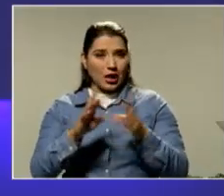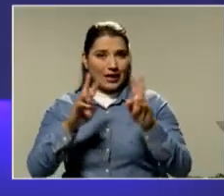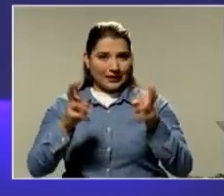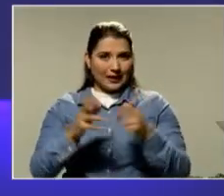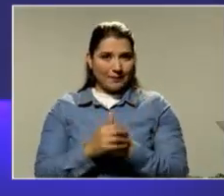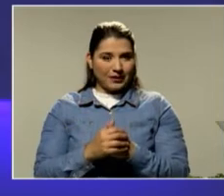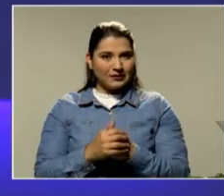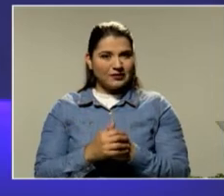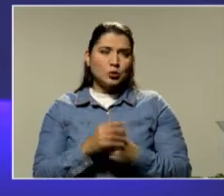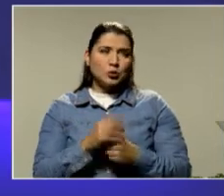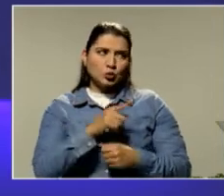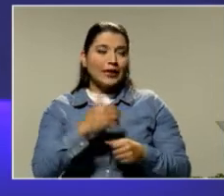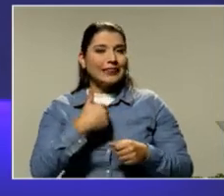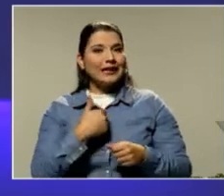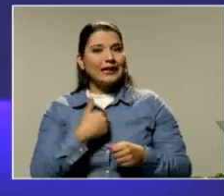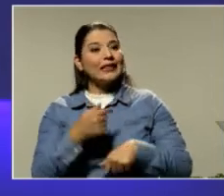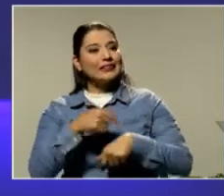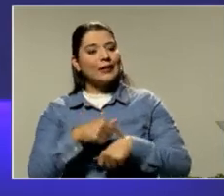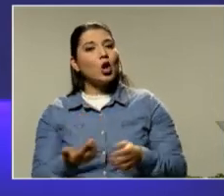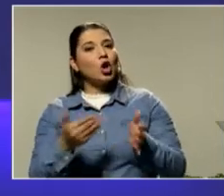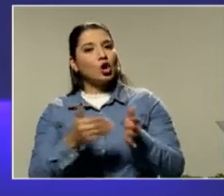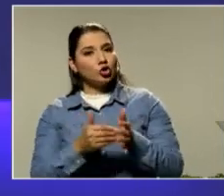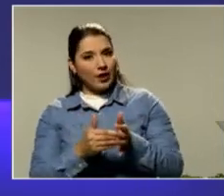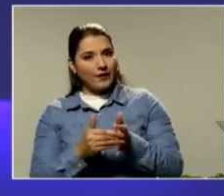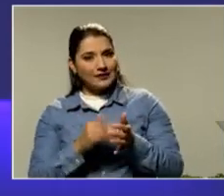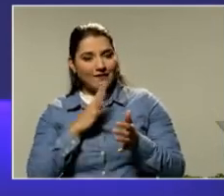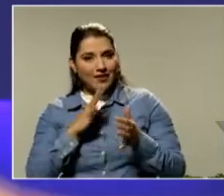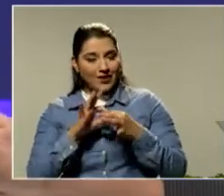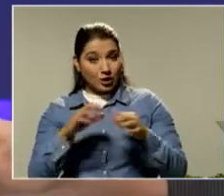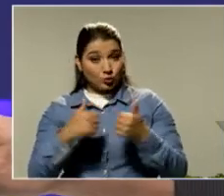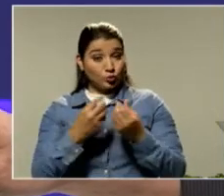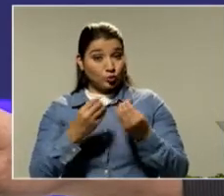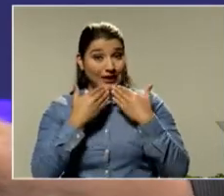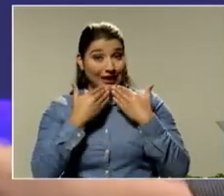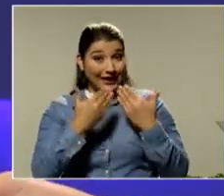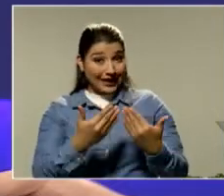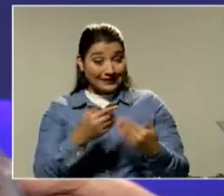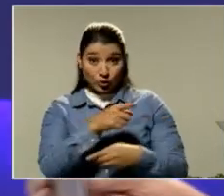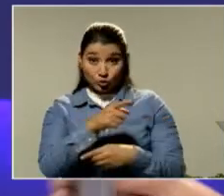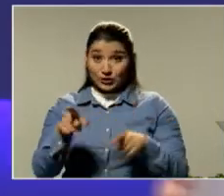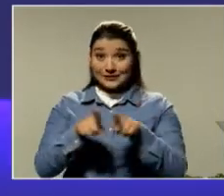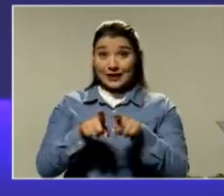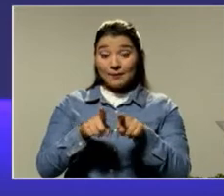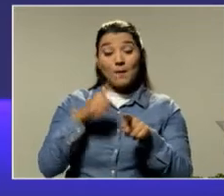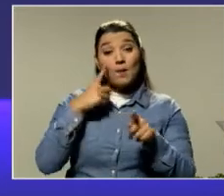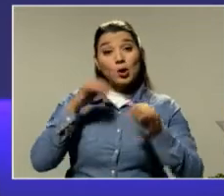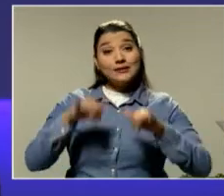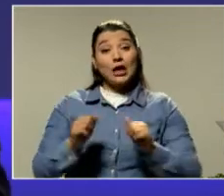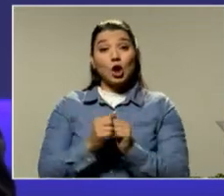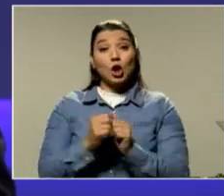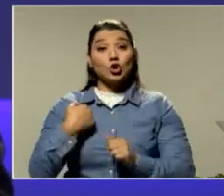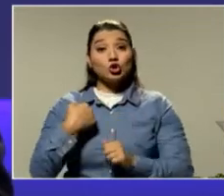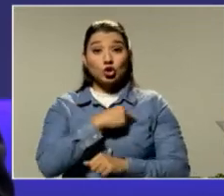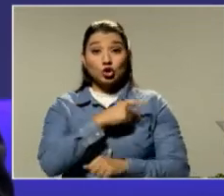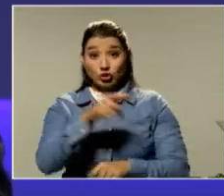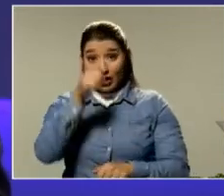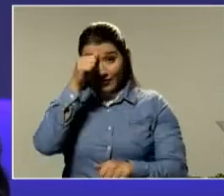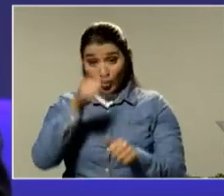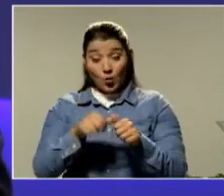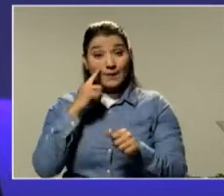tener tiempo de volver sobre el desafío. Muchísimas gracias a ustedes también por estar con nosotros. Recuerde, trabajamos para